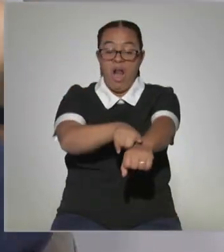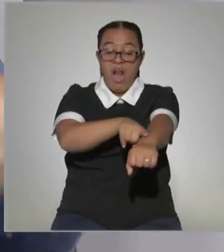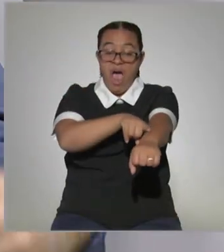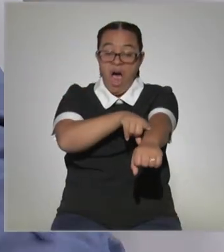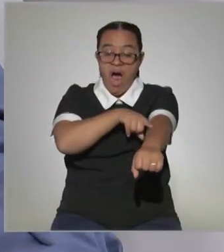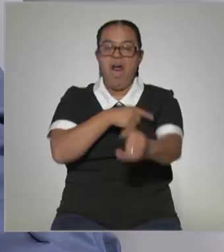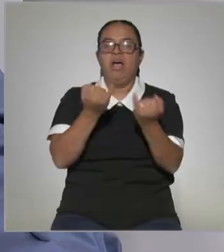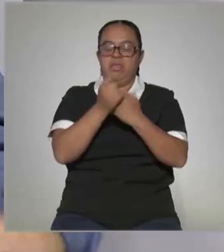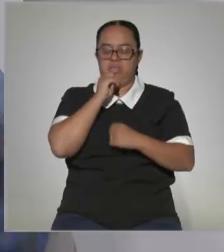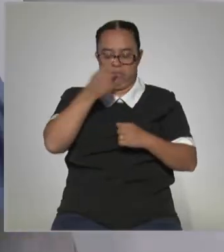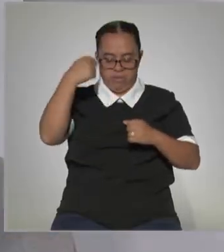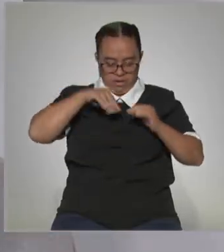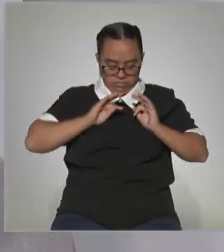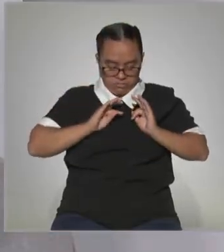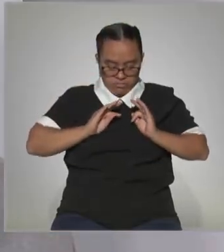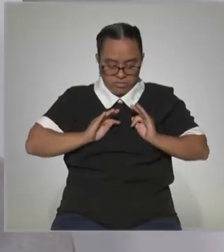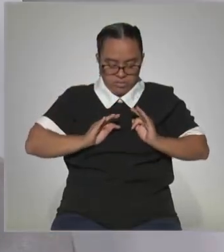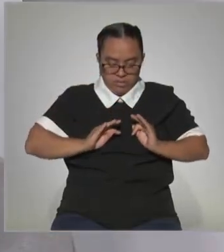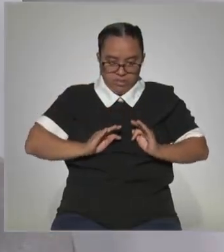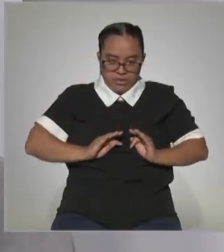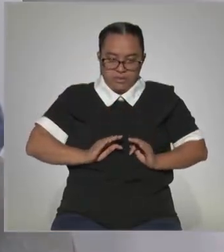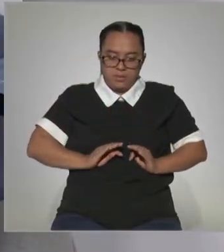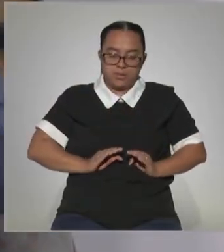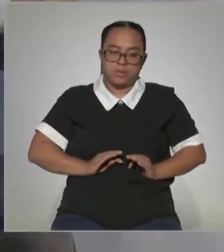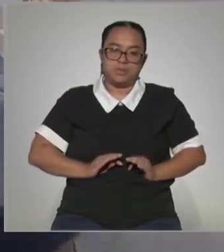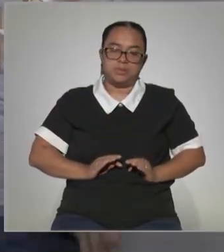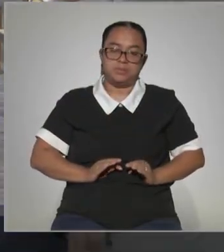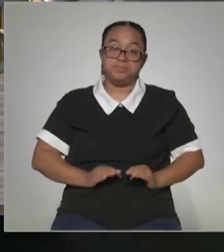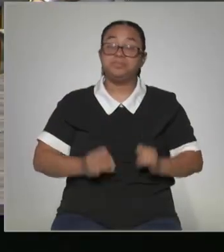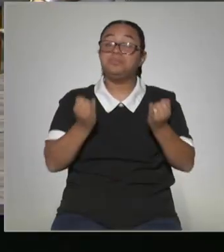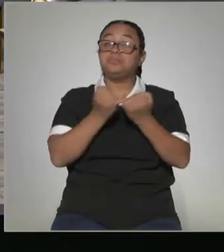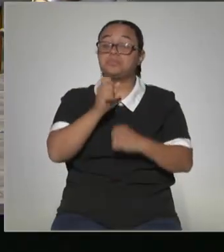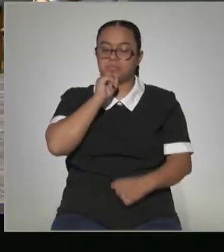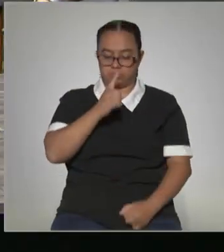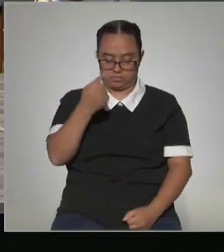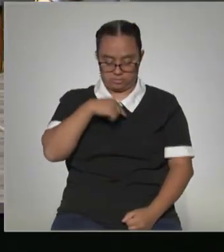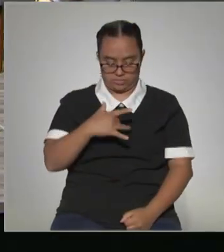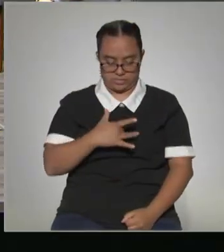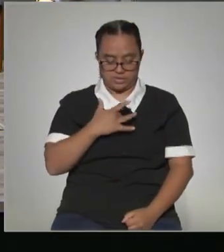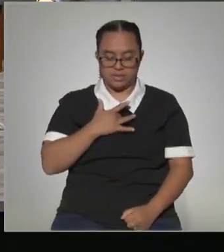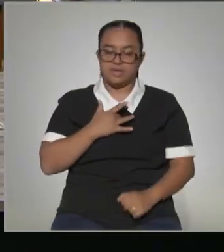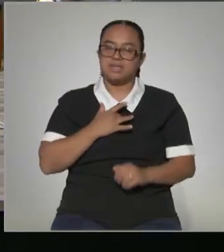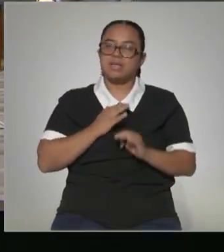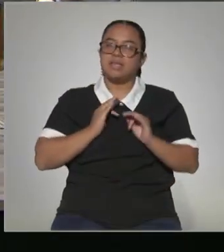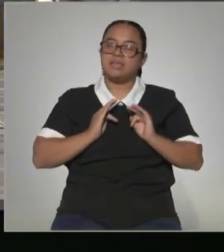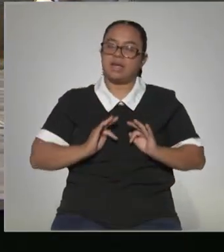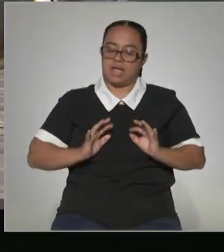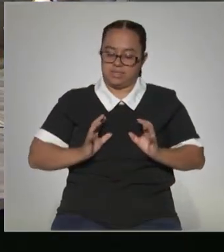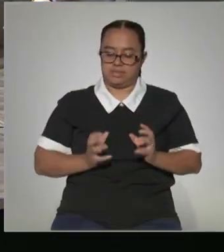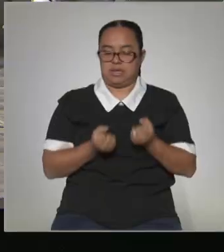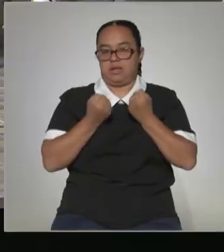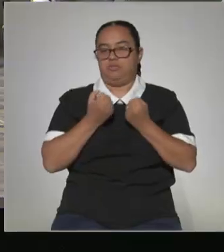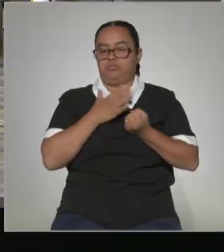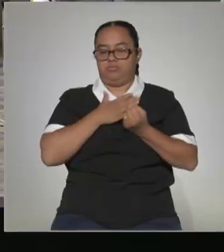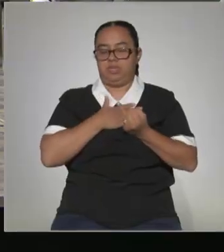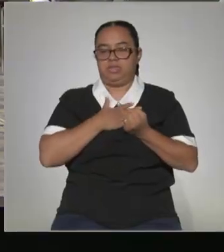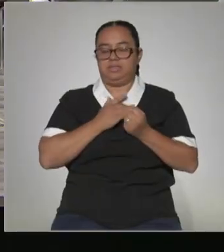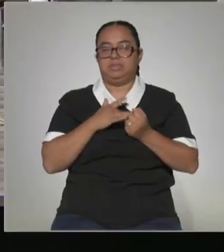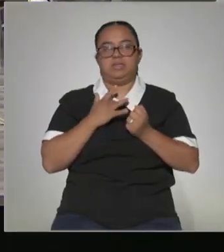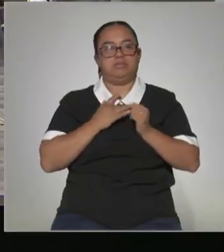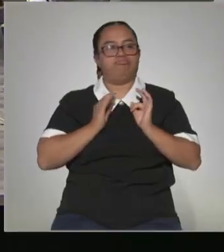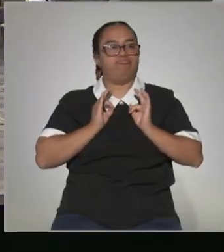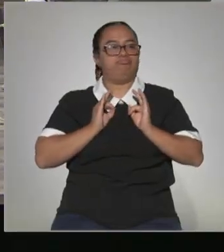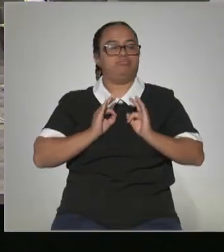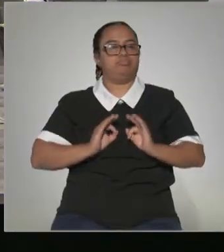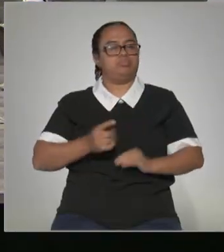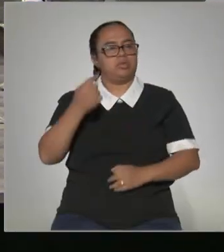tiempo relajarse y, muy importante, sentirse a salvo y sentir que yo me